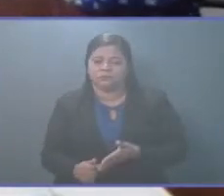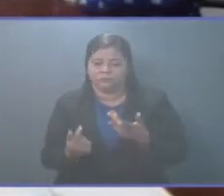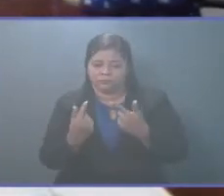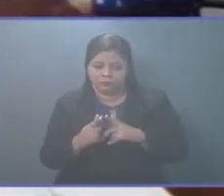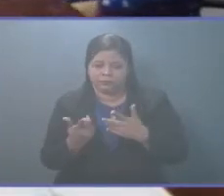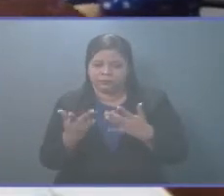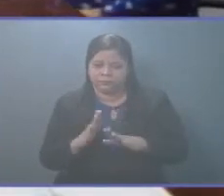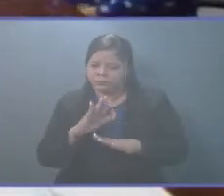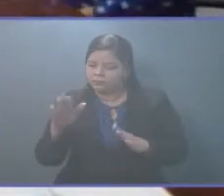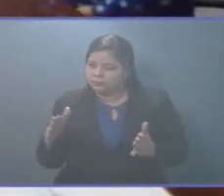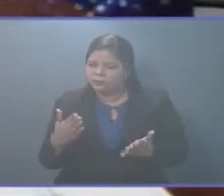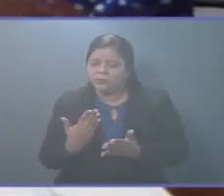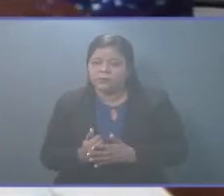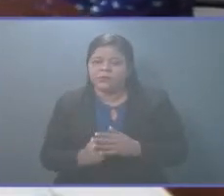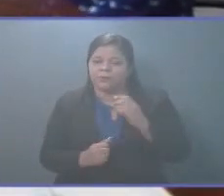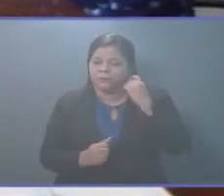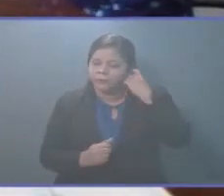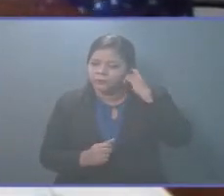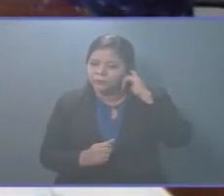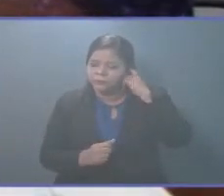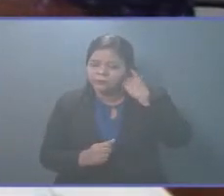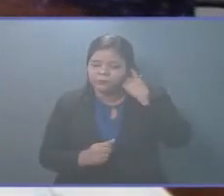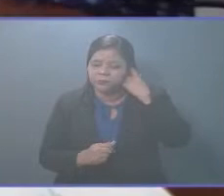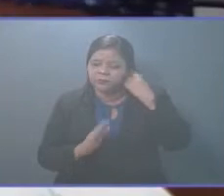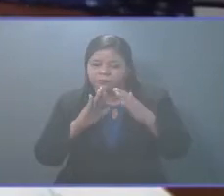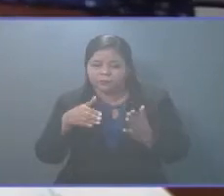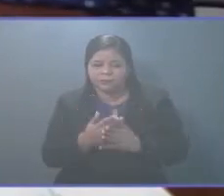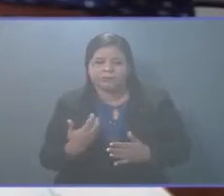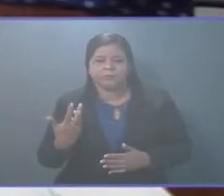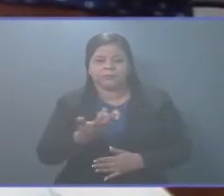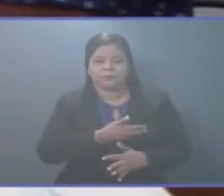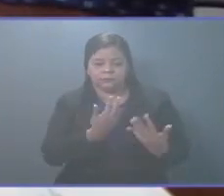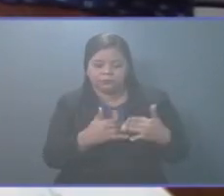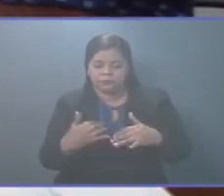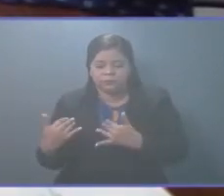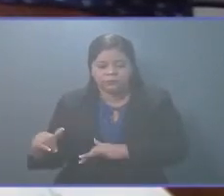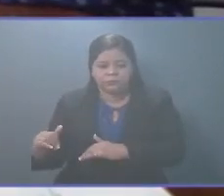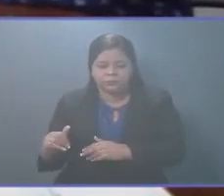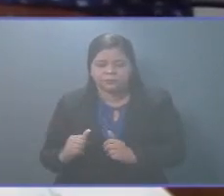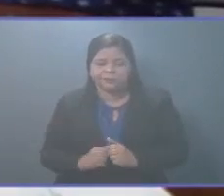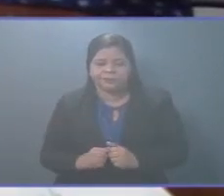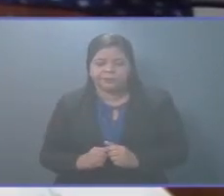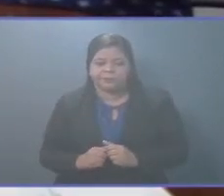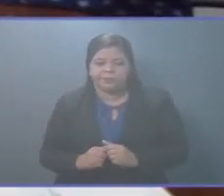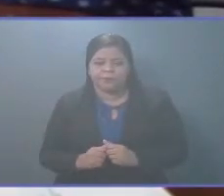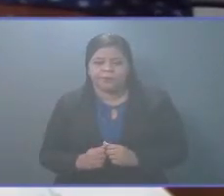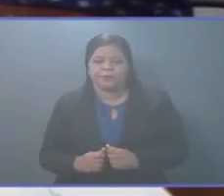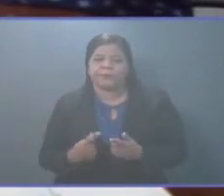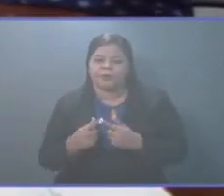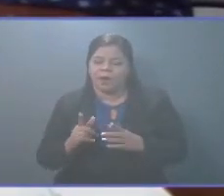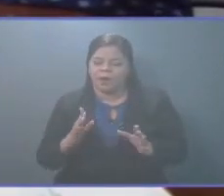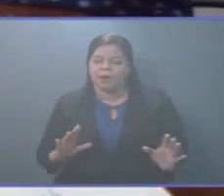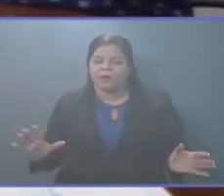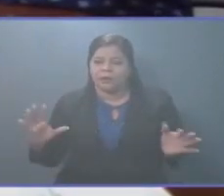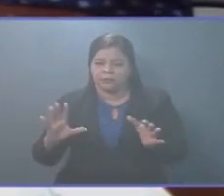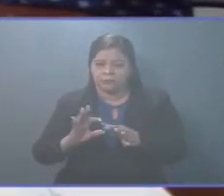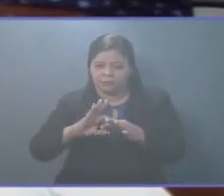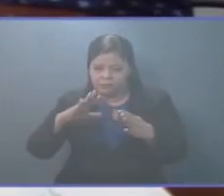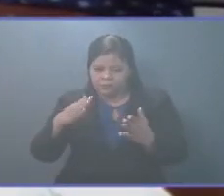los trabajadores de la actividad privada, en donde casi se vuelve de nuevo